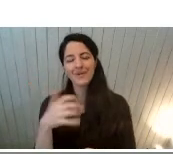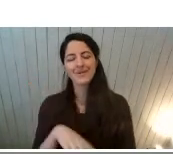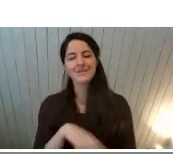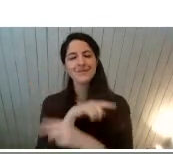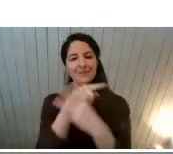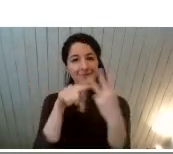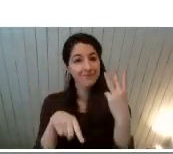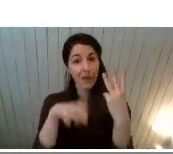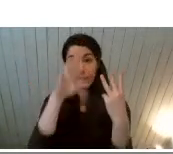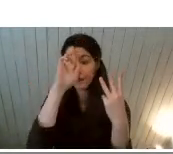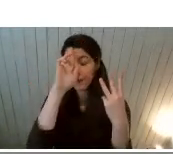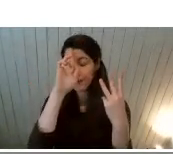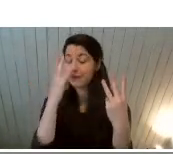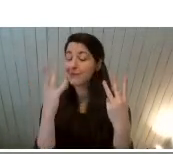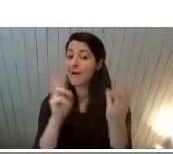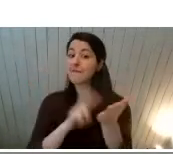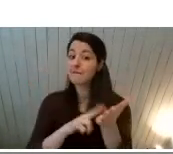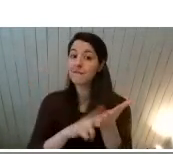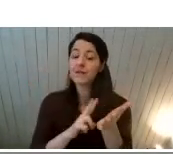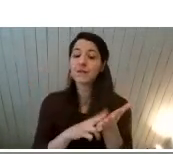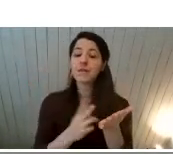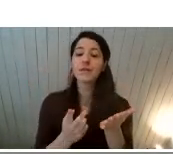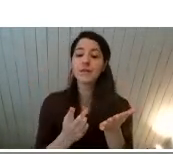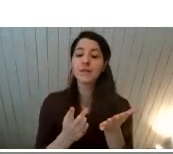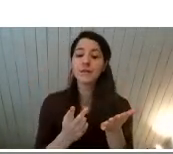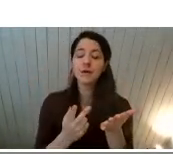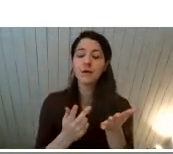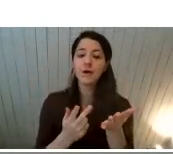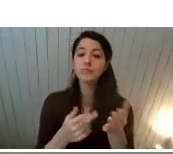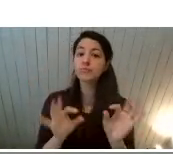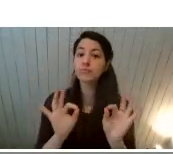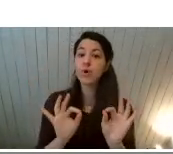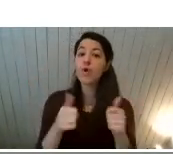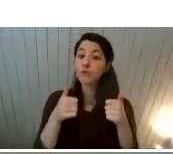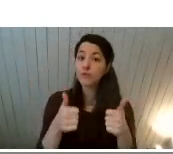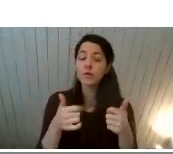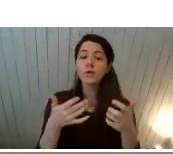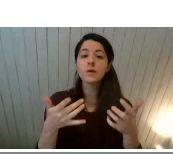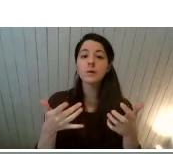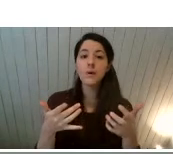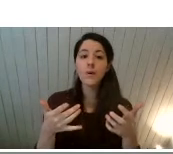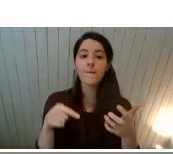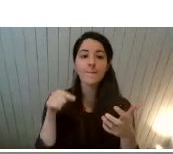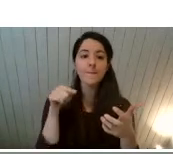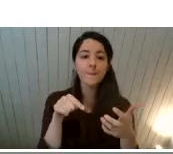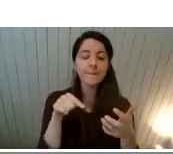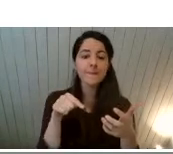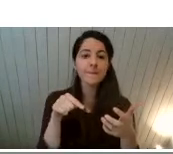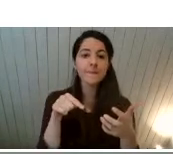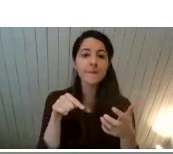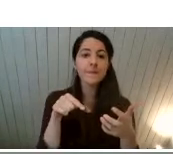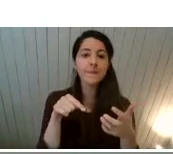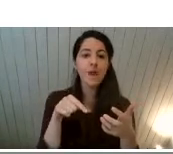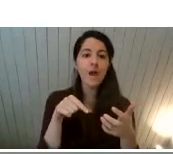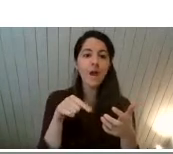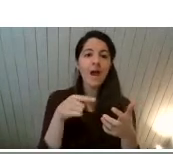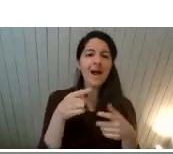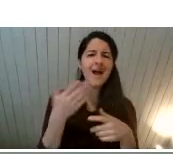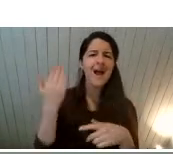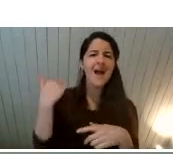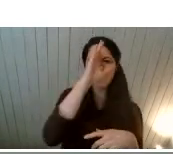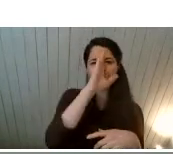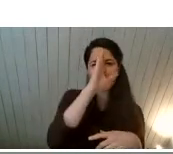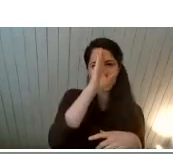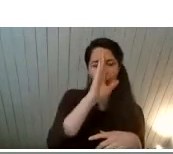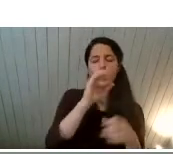raro. Lo bueno de esto es que en algún momento los perritos se pudieron utilizar para